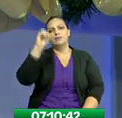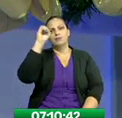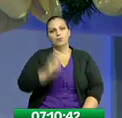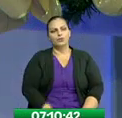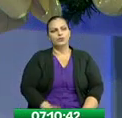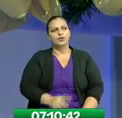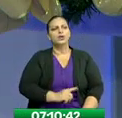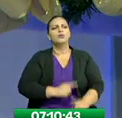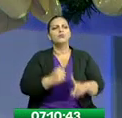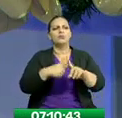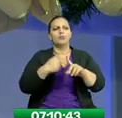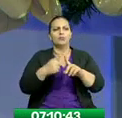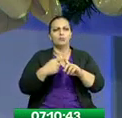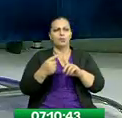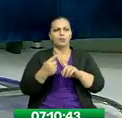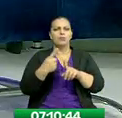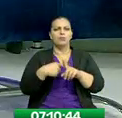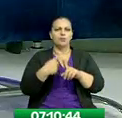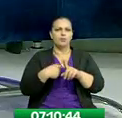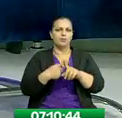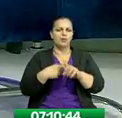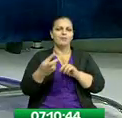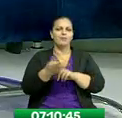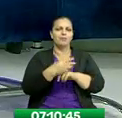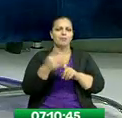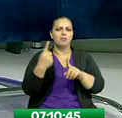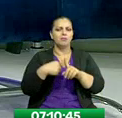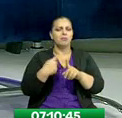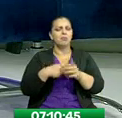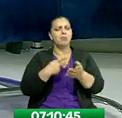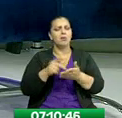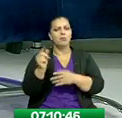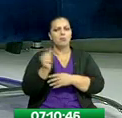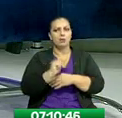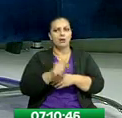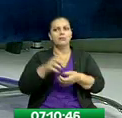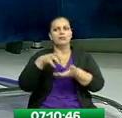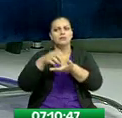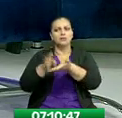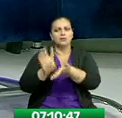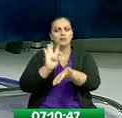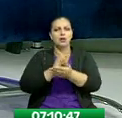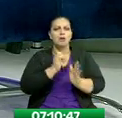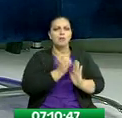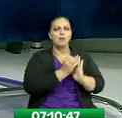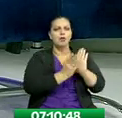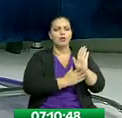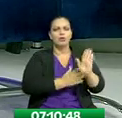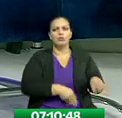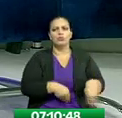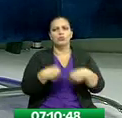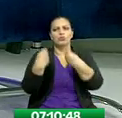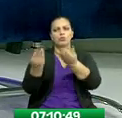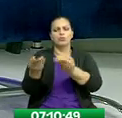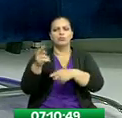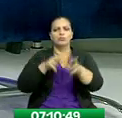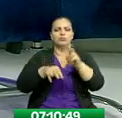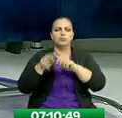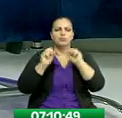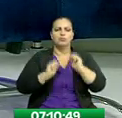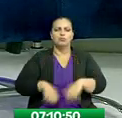Asamblea. Y hacia allá iba orientada mi siguiente pregunta. ¿Hasta dónde es importante poder avanzar con esos objetivos